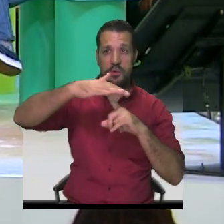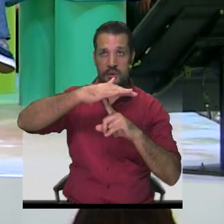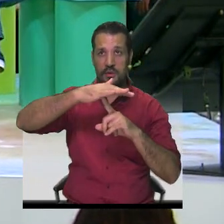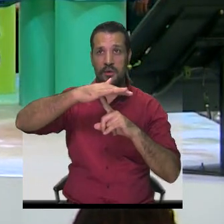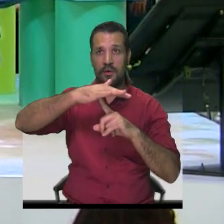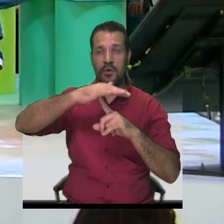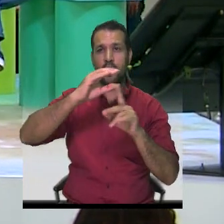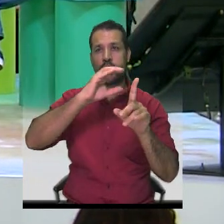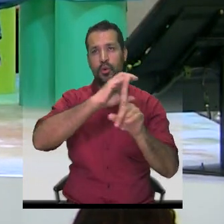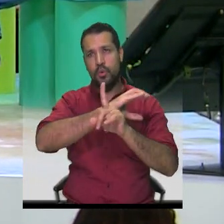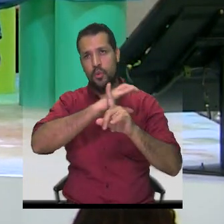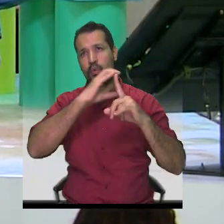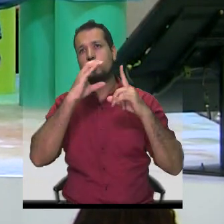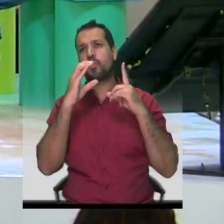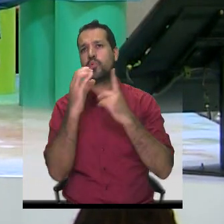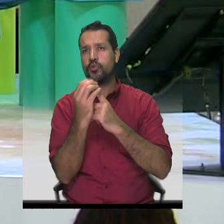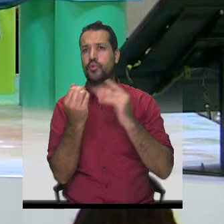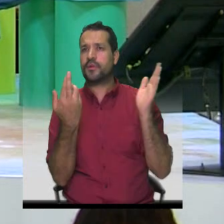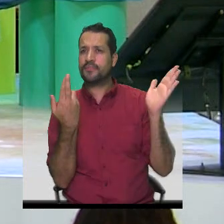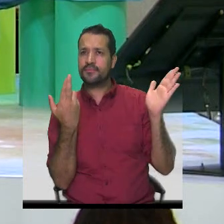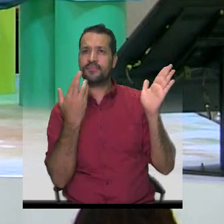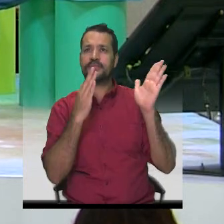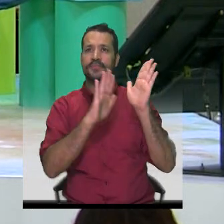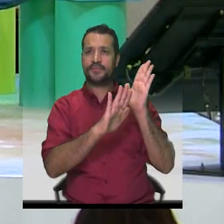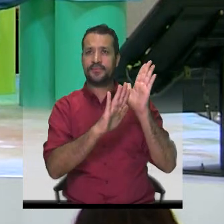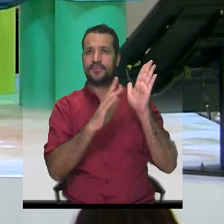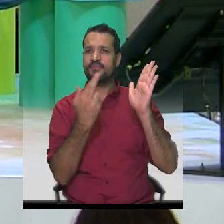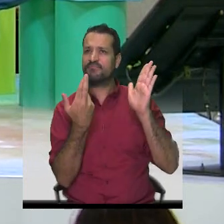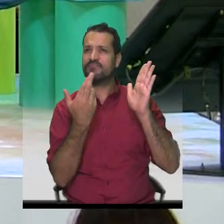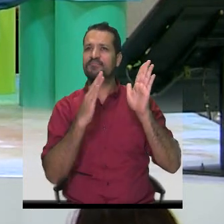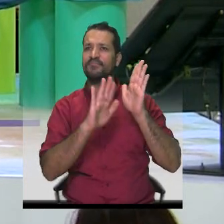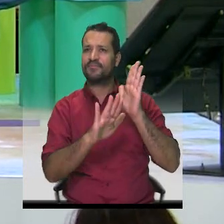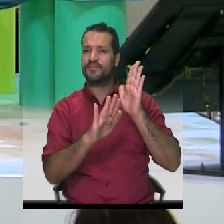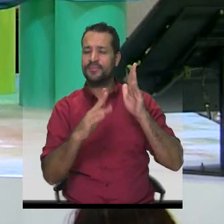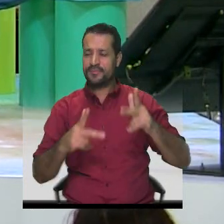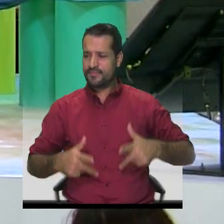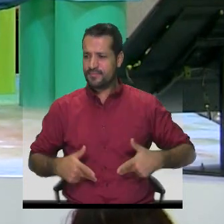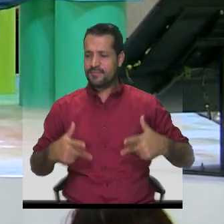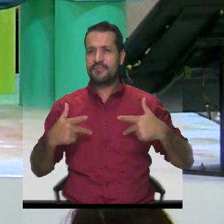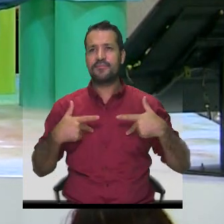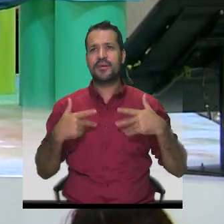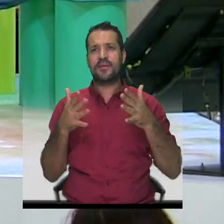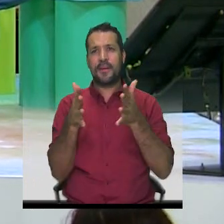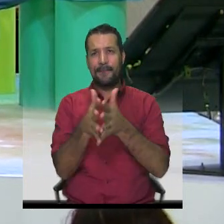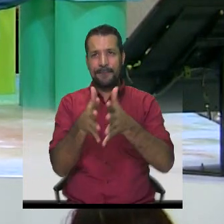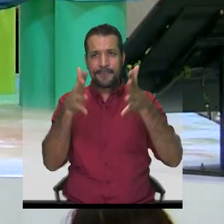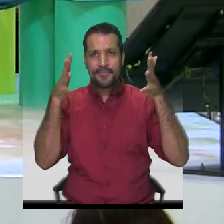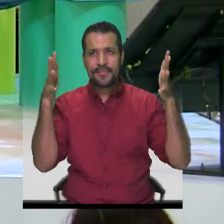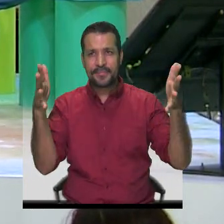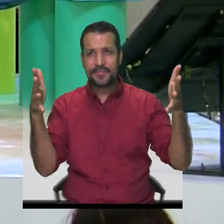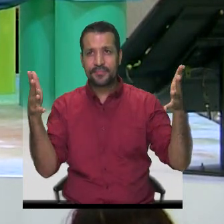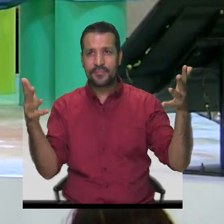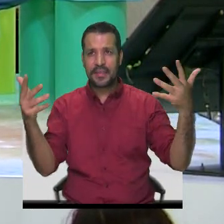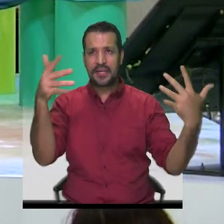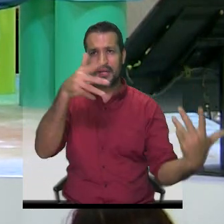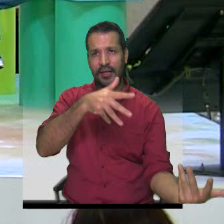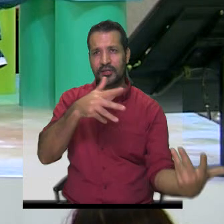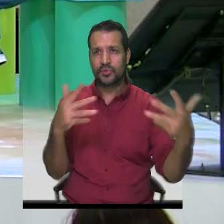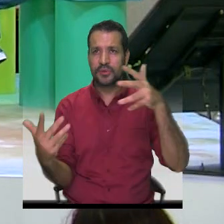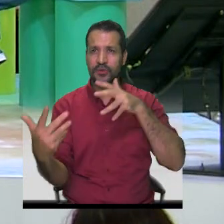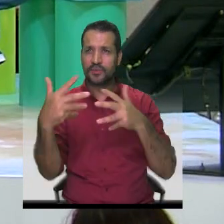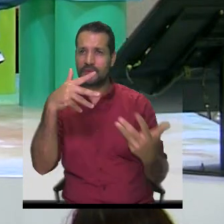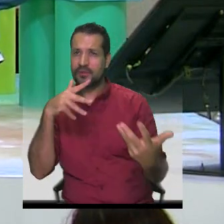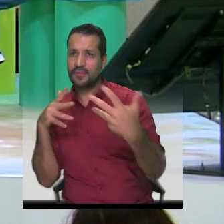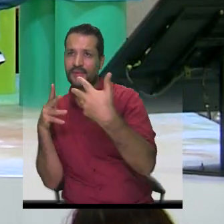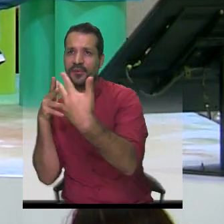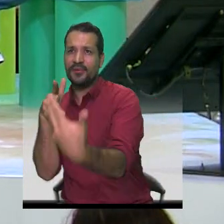de las culturas regenerativas, es que los humanos somos parte de una comunidad de la vida más amplia, y por ende estamos altamente influenciados